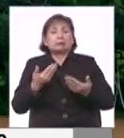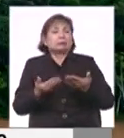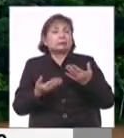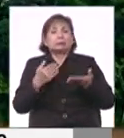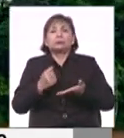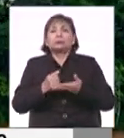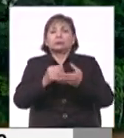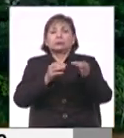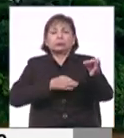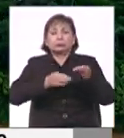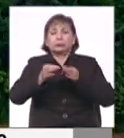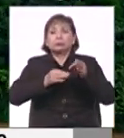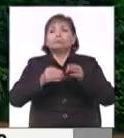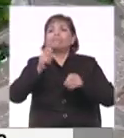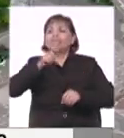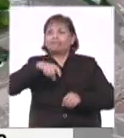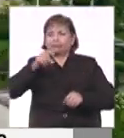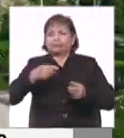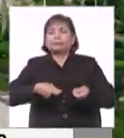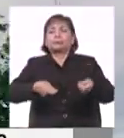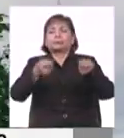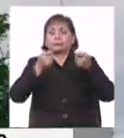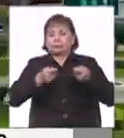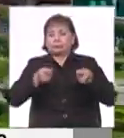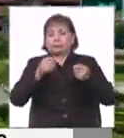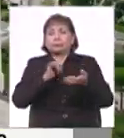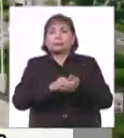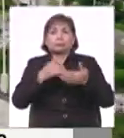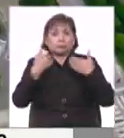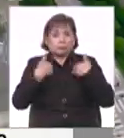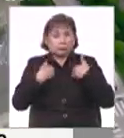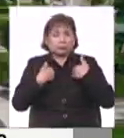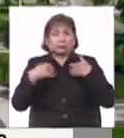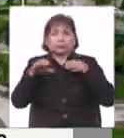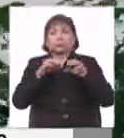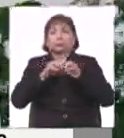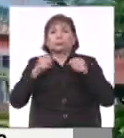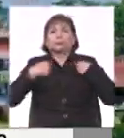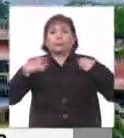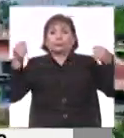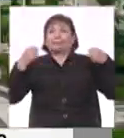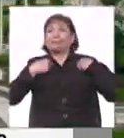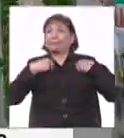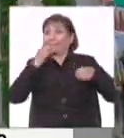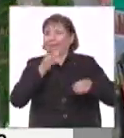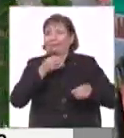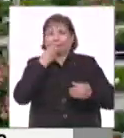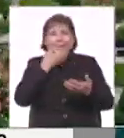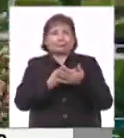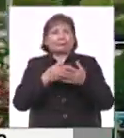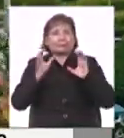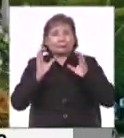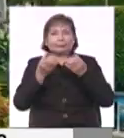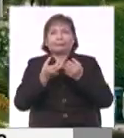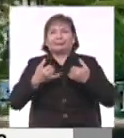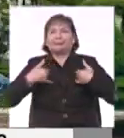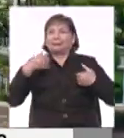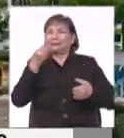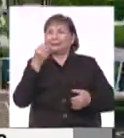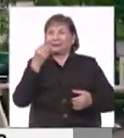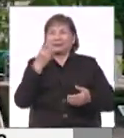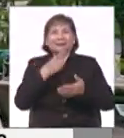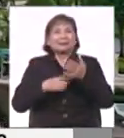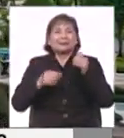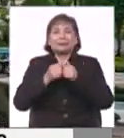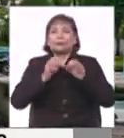para explicar la necesidad de que Madre de Dios cuente con un escenario deportivo de calidad y adecuado para la juventud, en